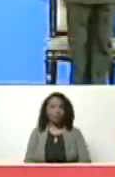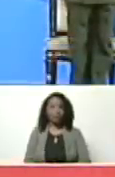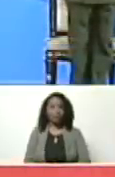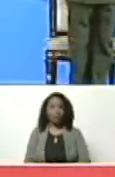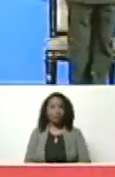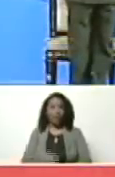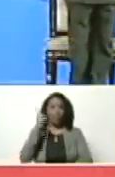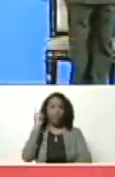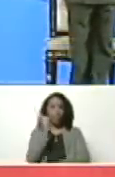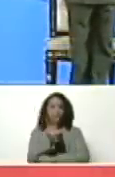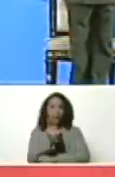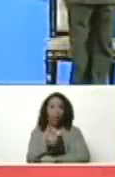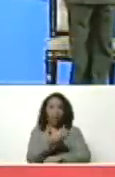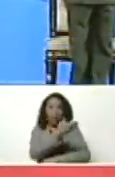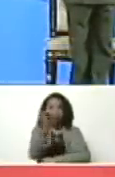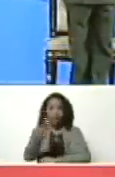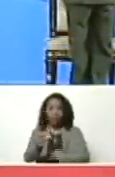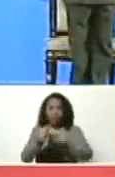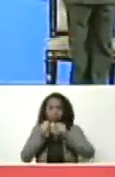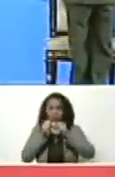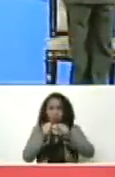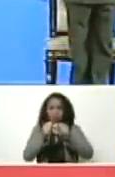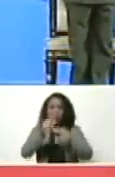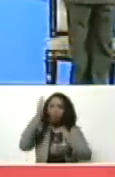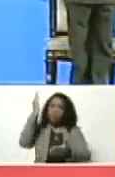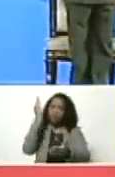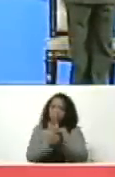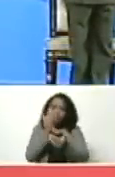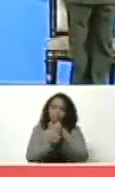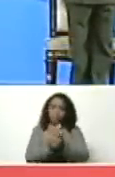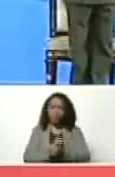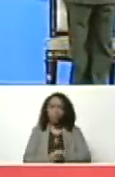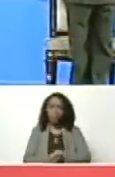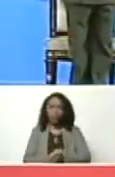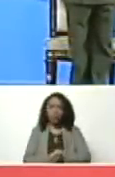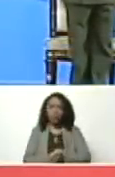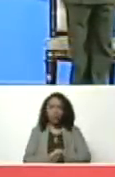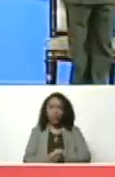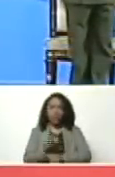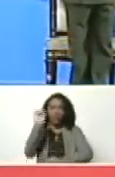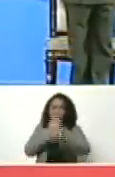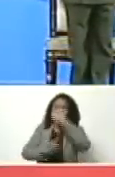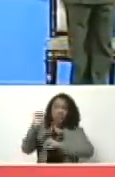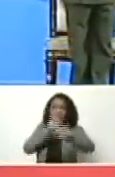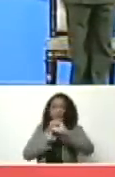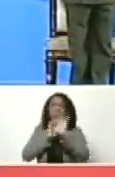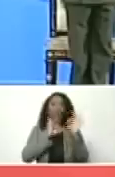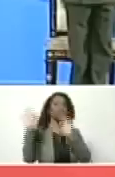deben mantener ustedes siempre la guardia en alto.